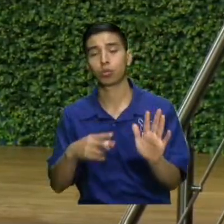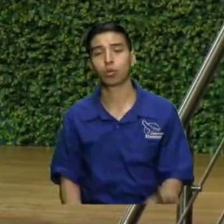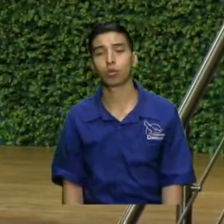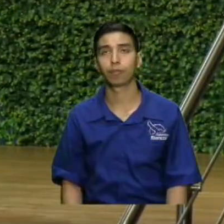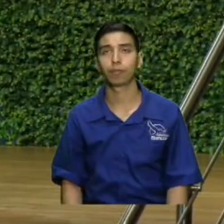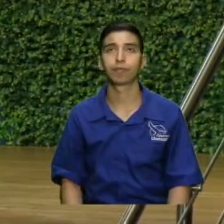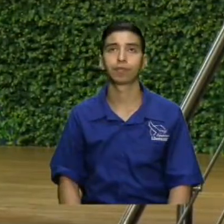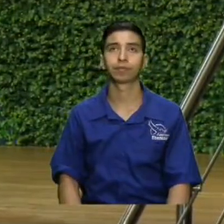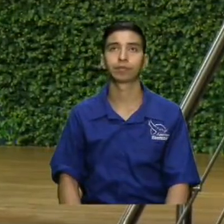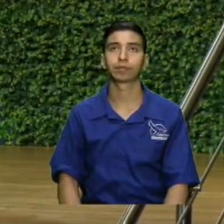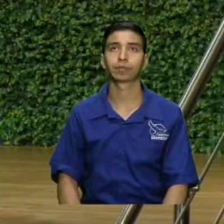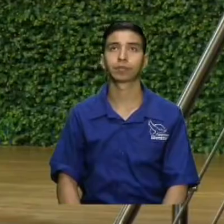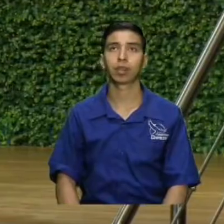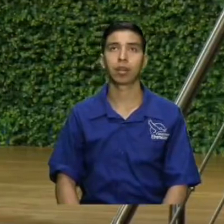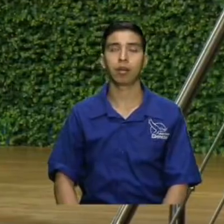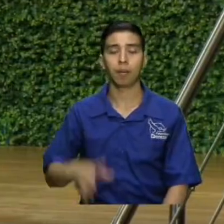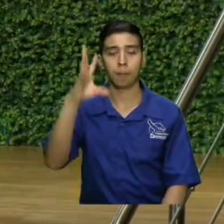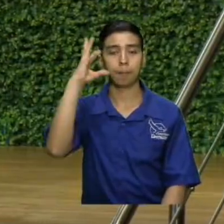Porque